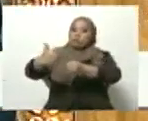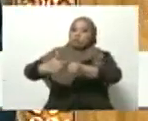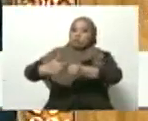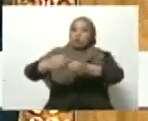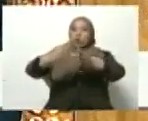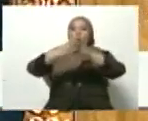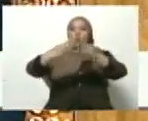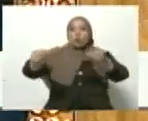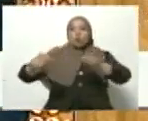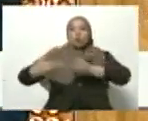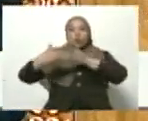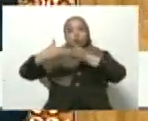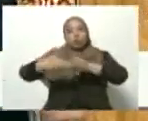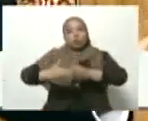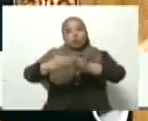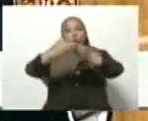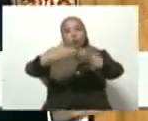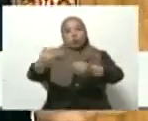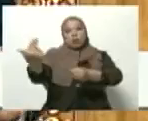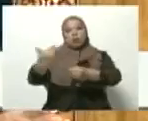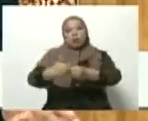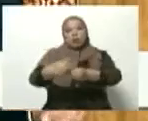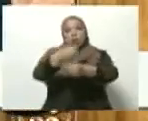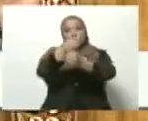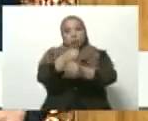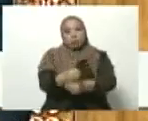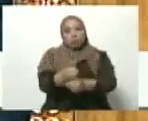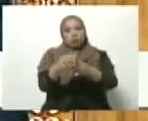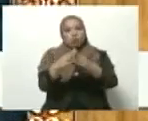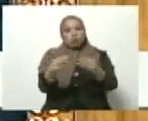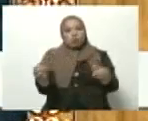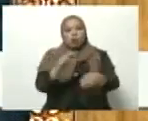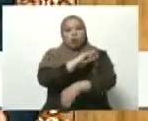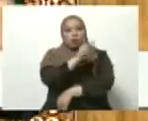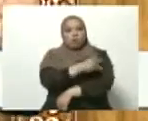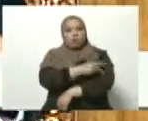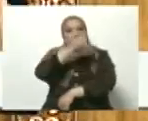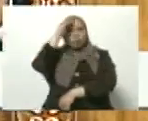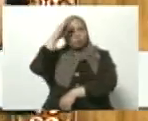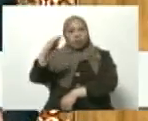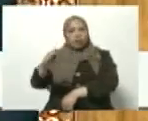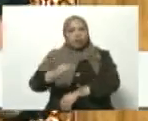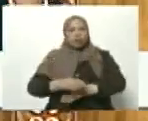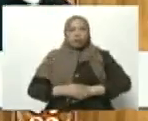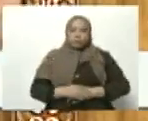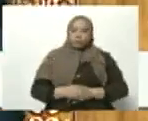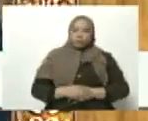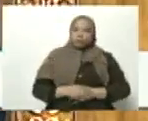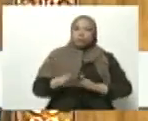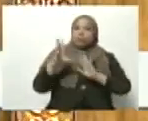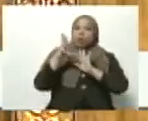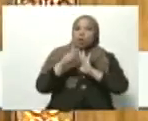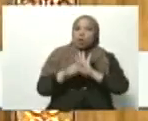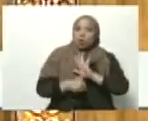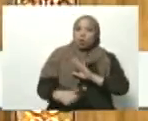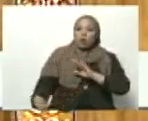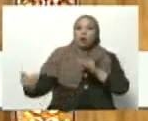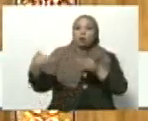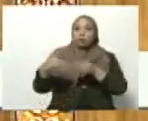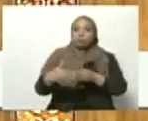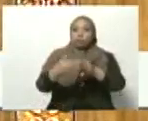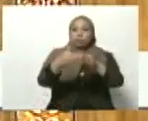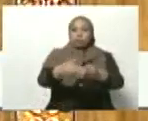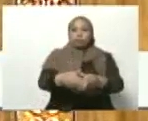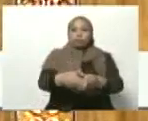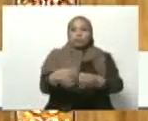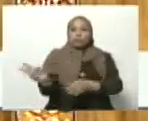los barcos petroleros venezolanos los vamos a parar en el mar, todos, con la fuerza militar. Los vamos a quitar el petróleo, le vamos a secar el petróleo.